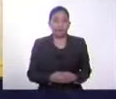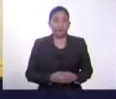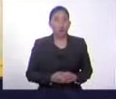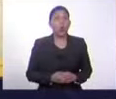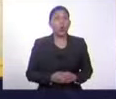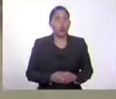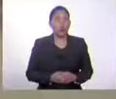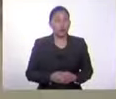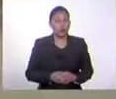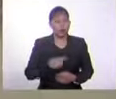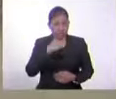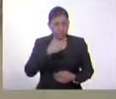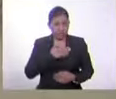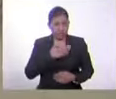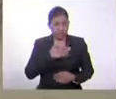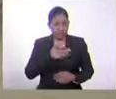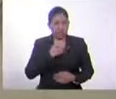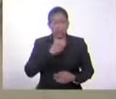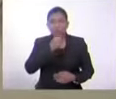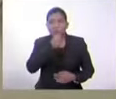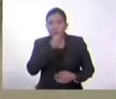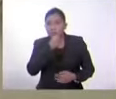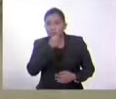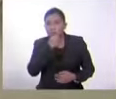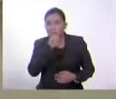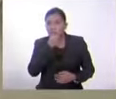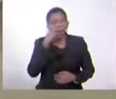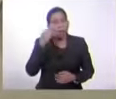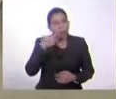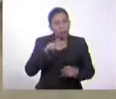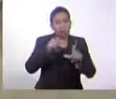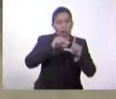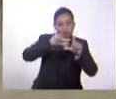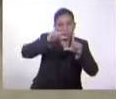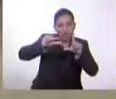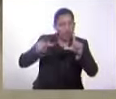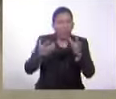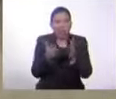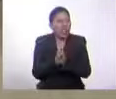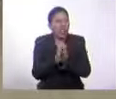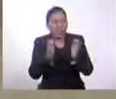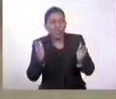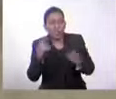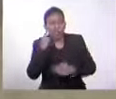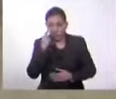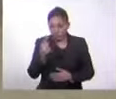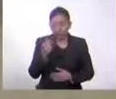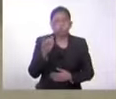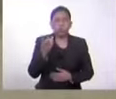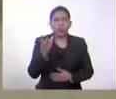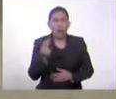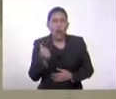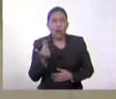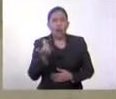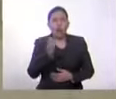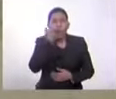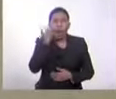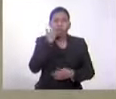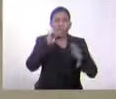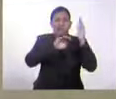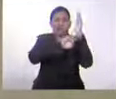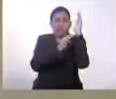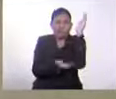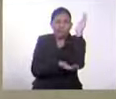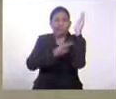sobre índices de embarazos a temprana edad en nuestro país que nosotros podamos consultar para ver y dimensionar cómo nos encontramos como